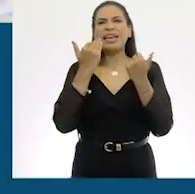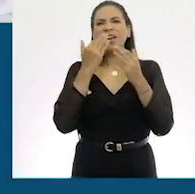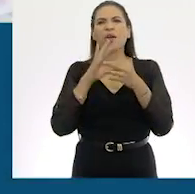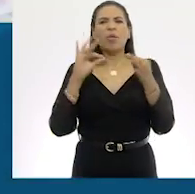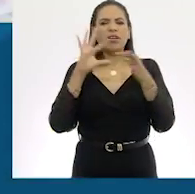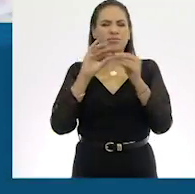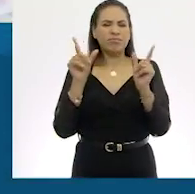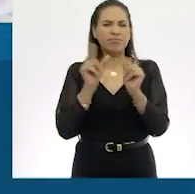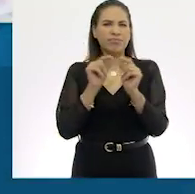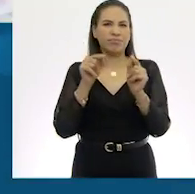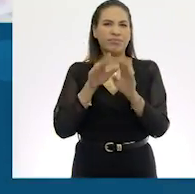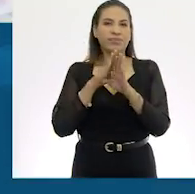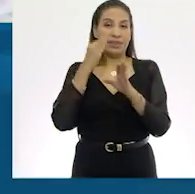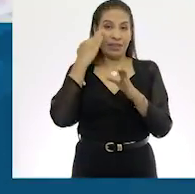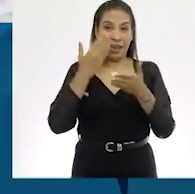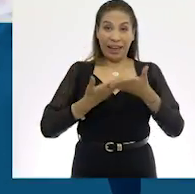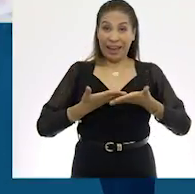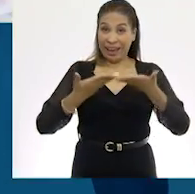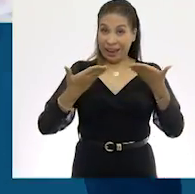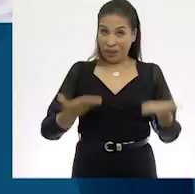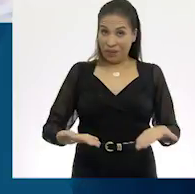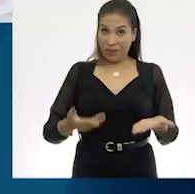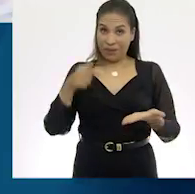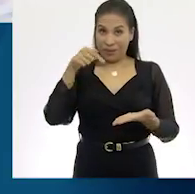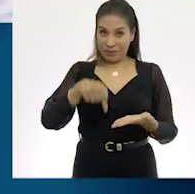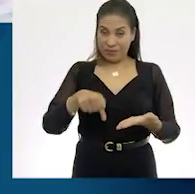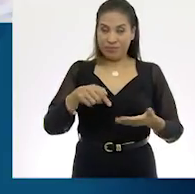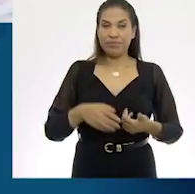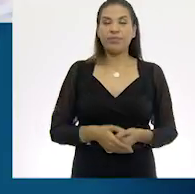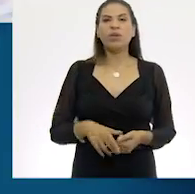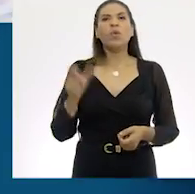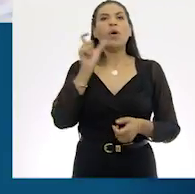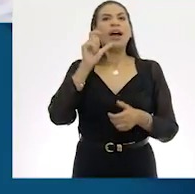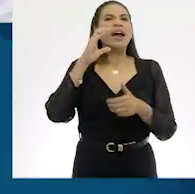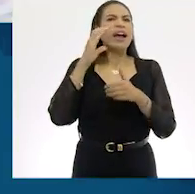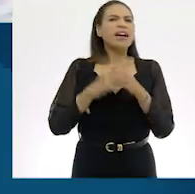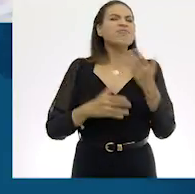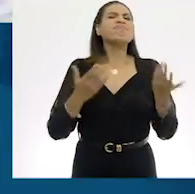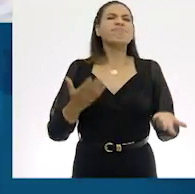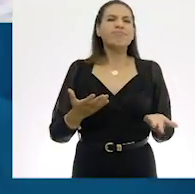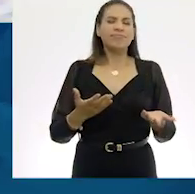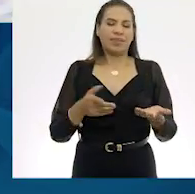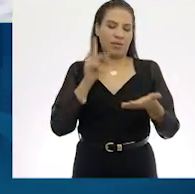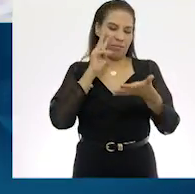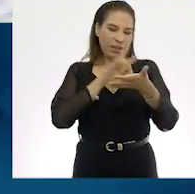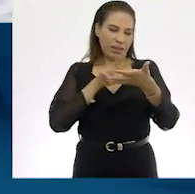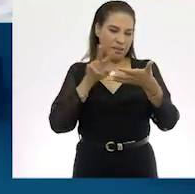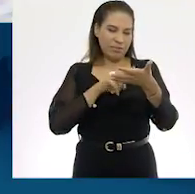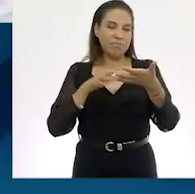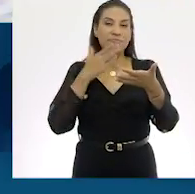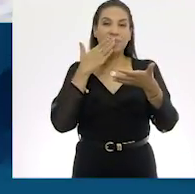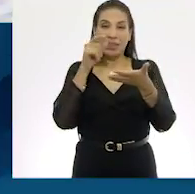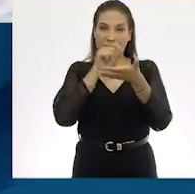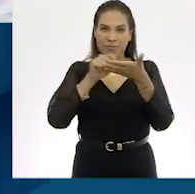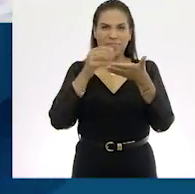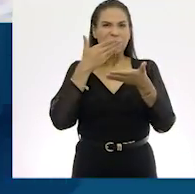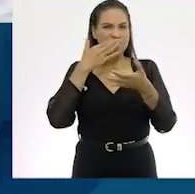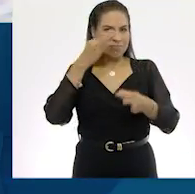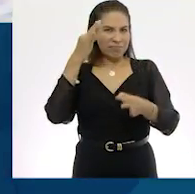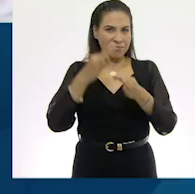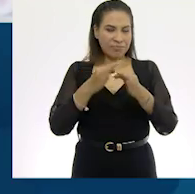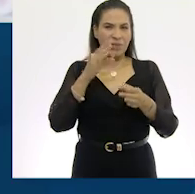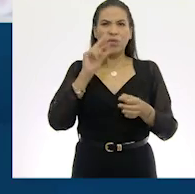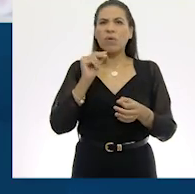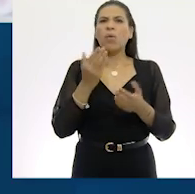está escrito en un tiempo presente. Y para finalizar, no olvides revisar que el texto esté escrito correctamente y